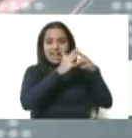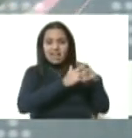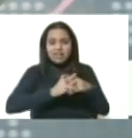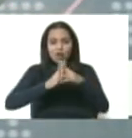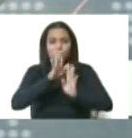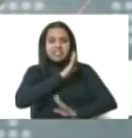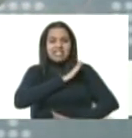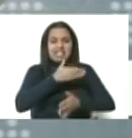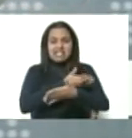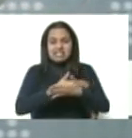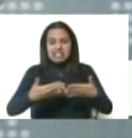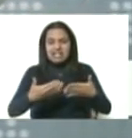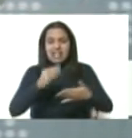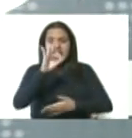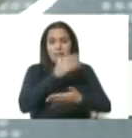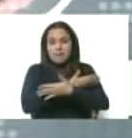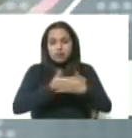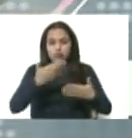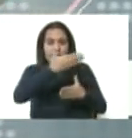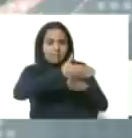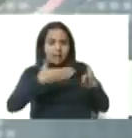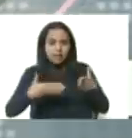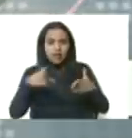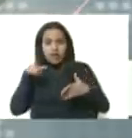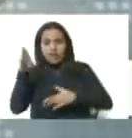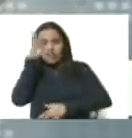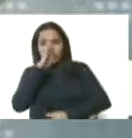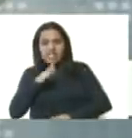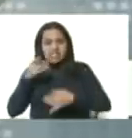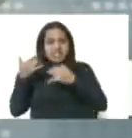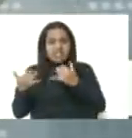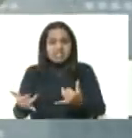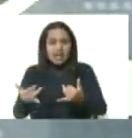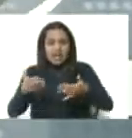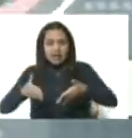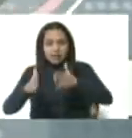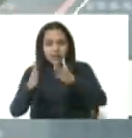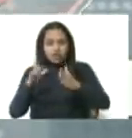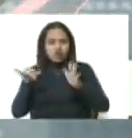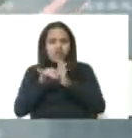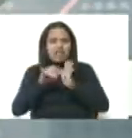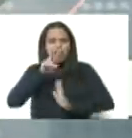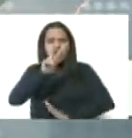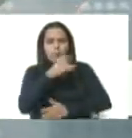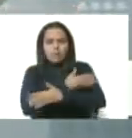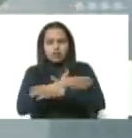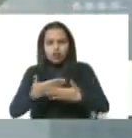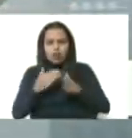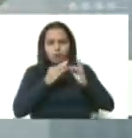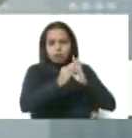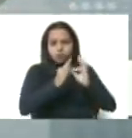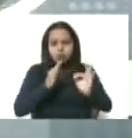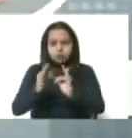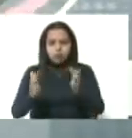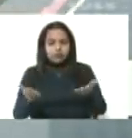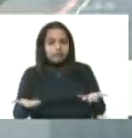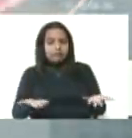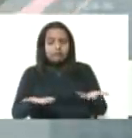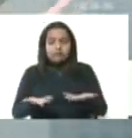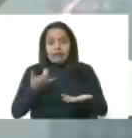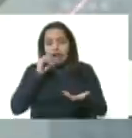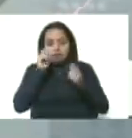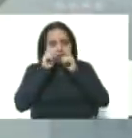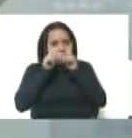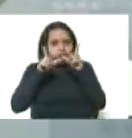casi 3,5 millones de casos y Brasil ya en el camino a los 2 millones de casos. Una cosa